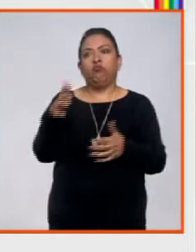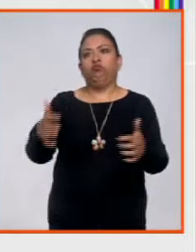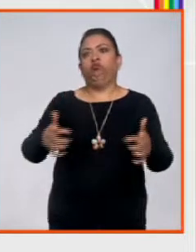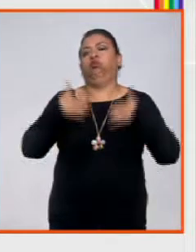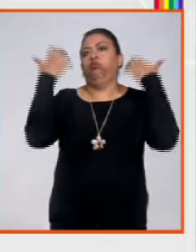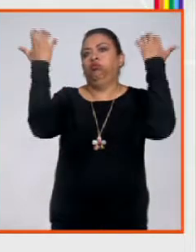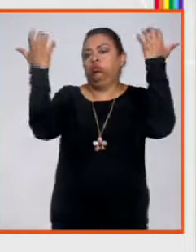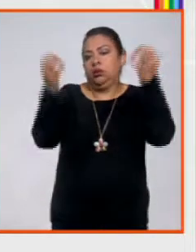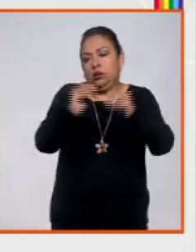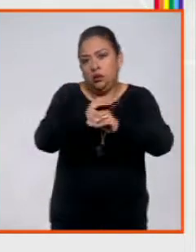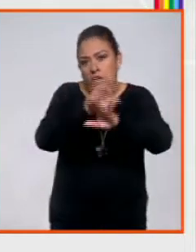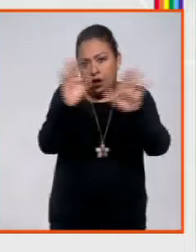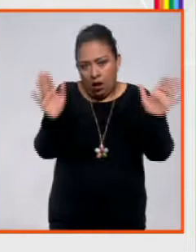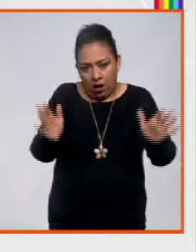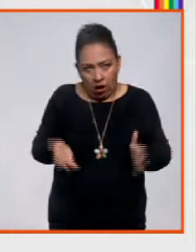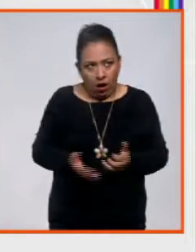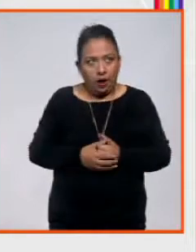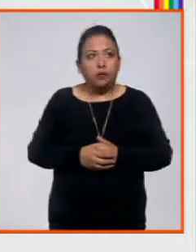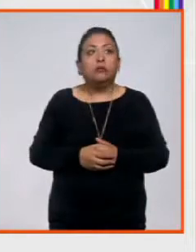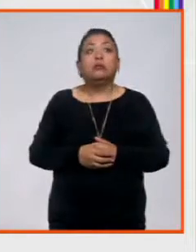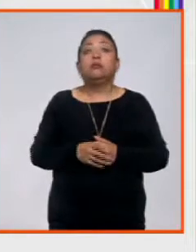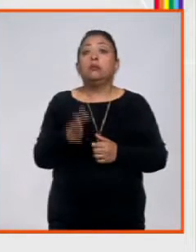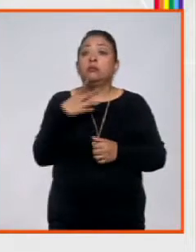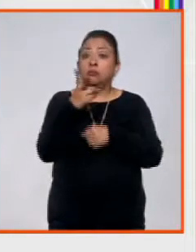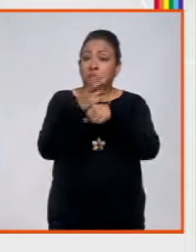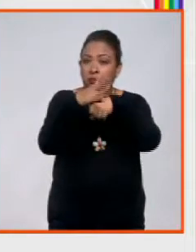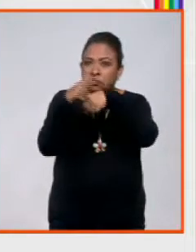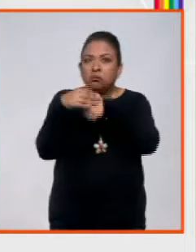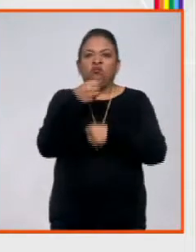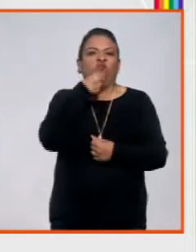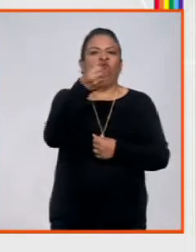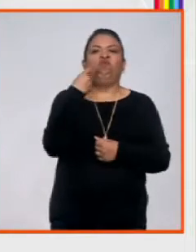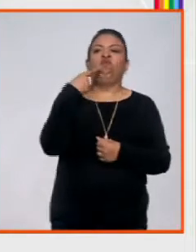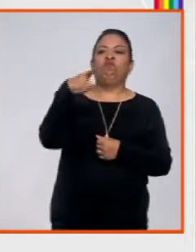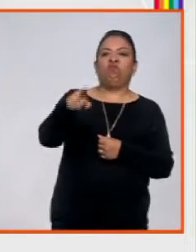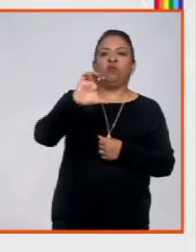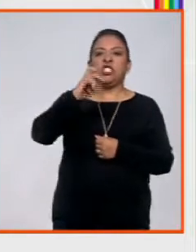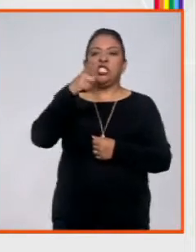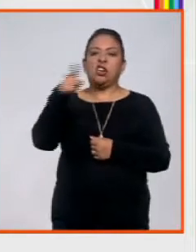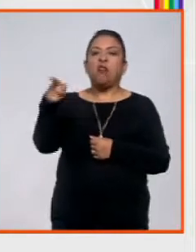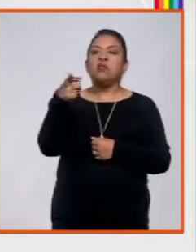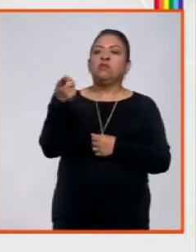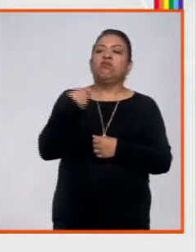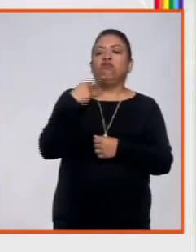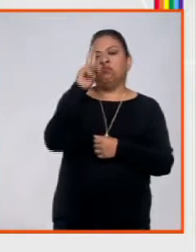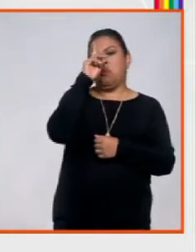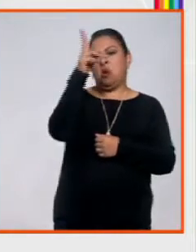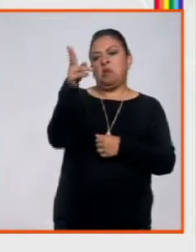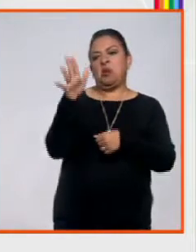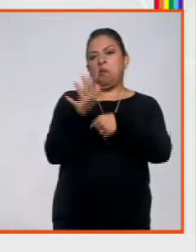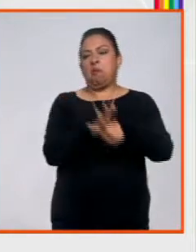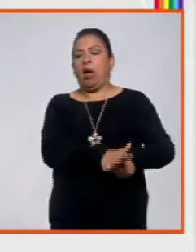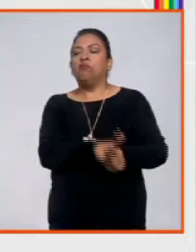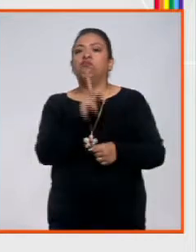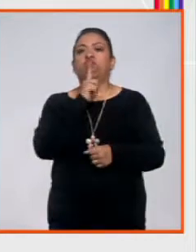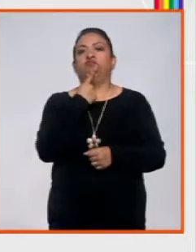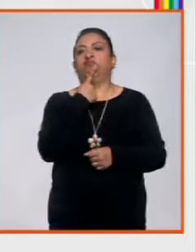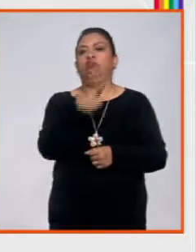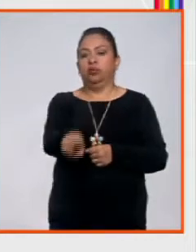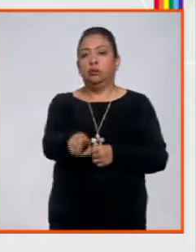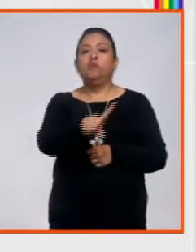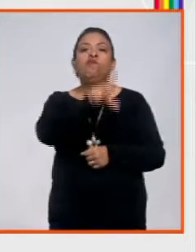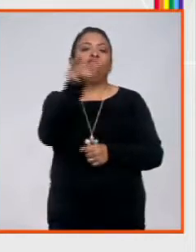y con una conferencia de prensa denunció a carlos chavez denunció censura y lo que decidió él